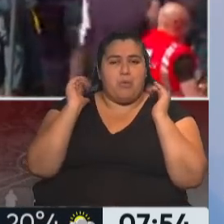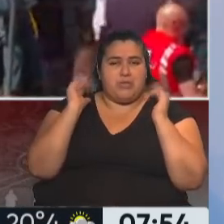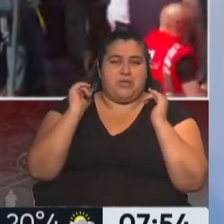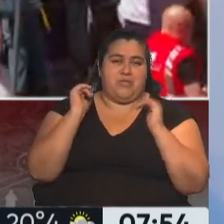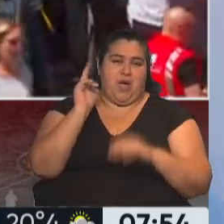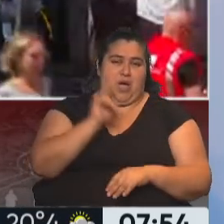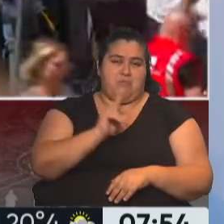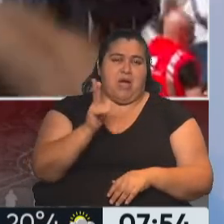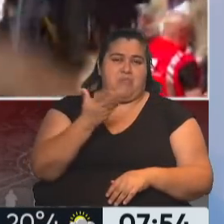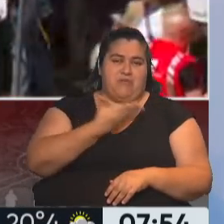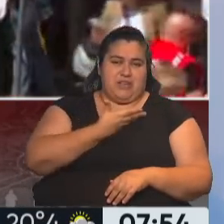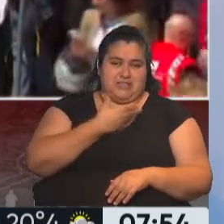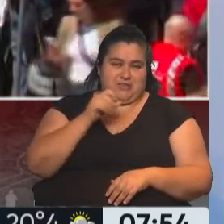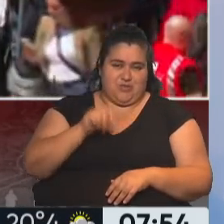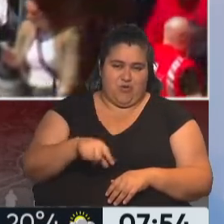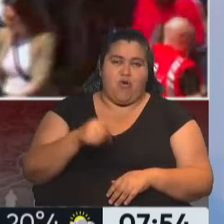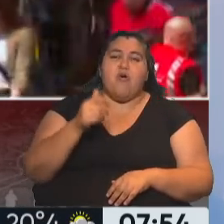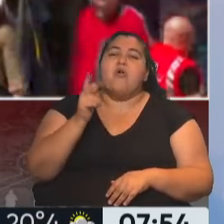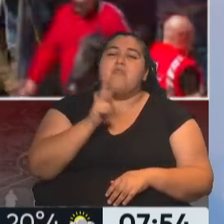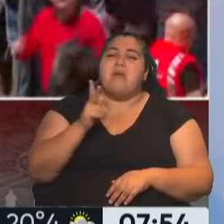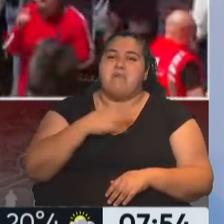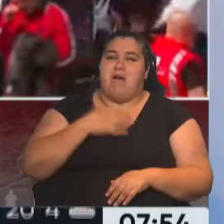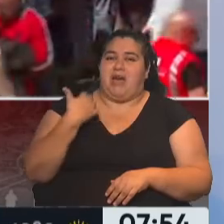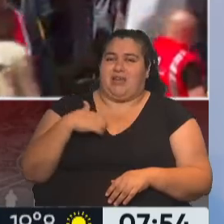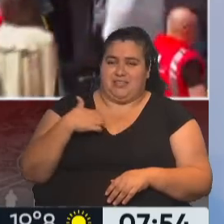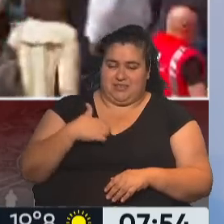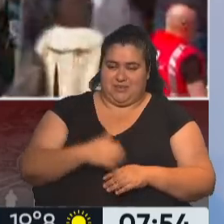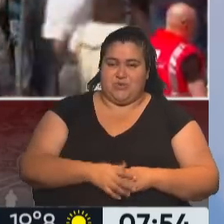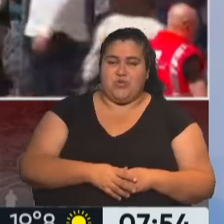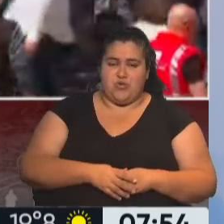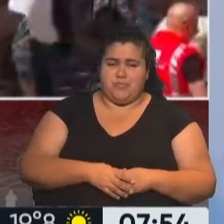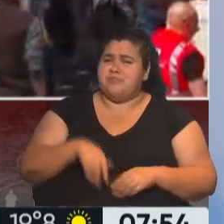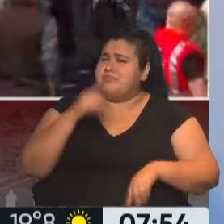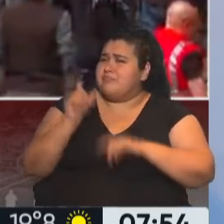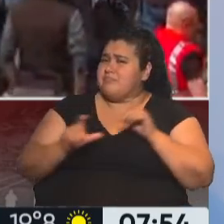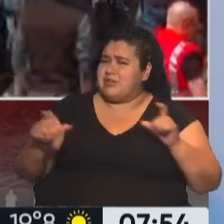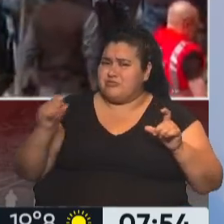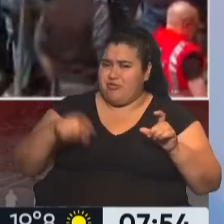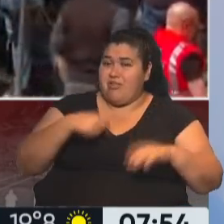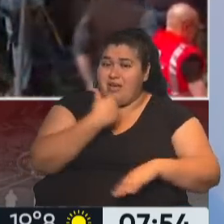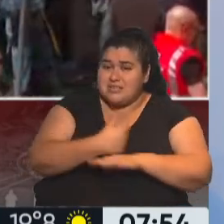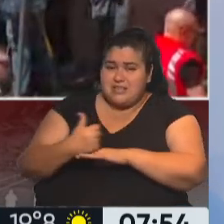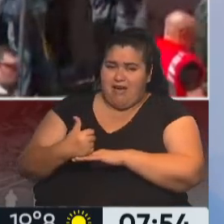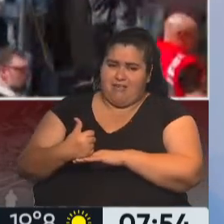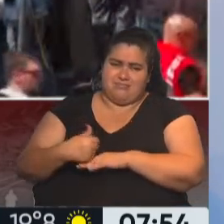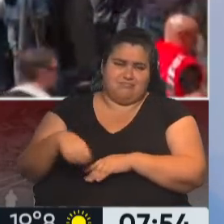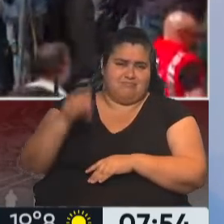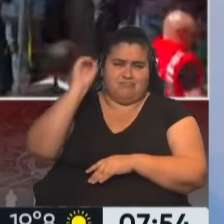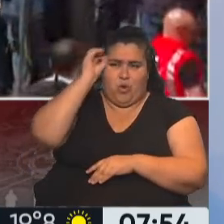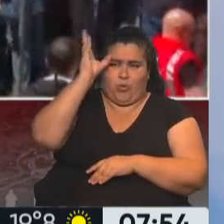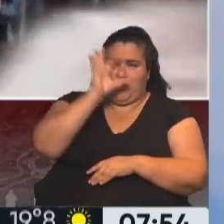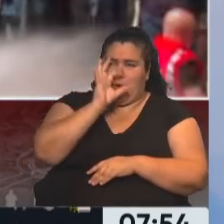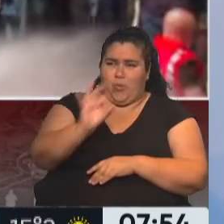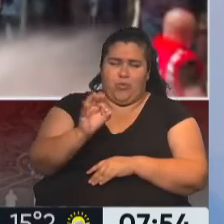Papa argentino y de lo que ha significado. Quienes están acá no se van a olvidar jamás de este momento. Son esos